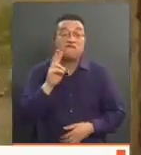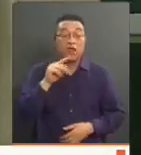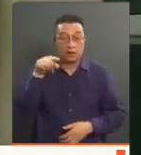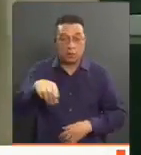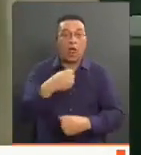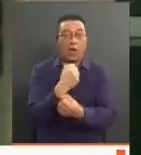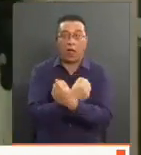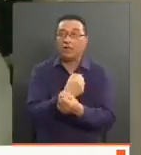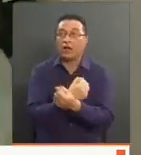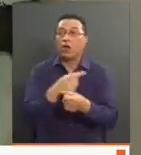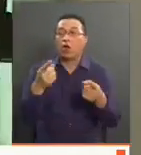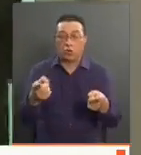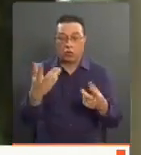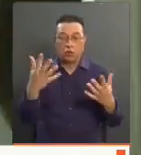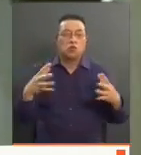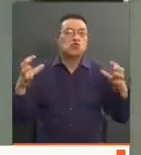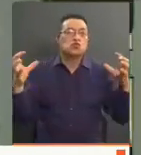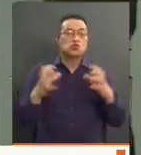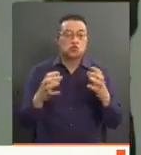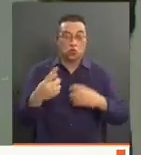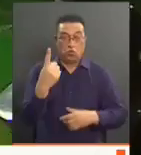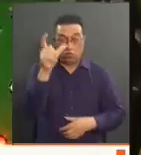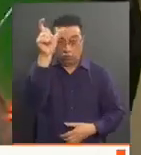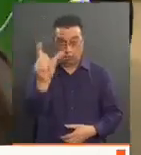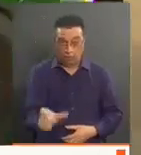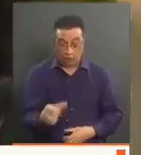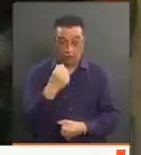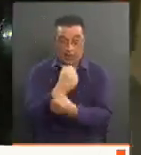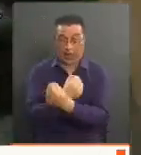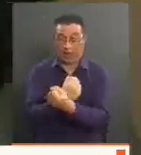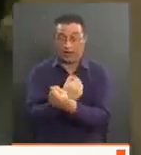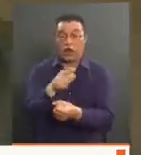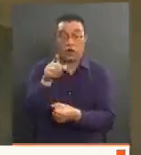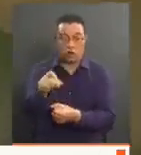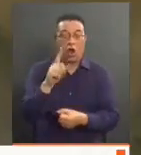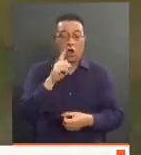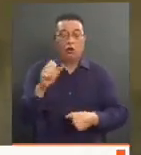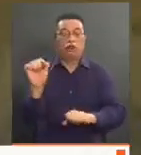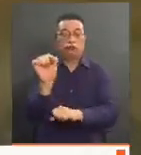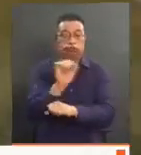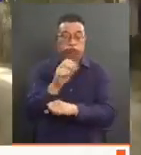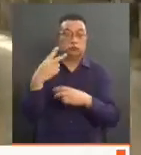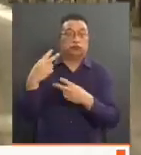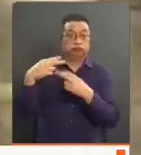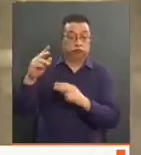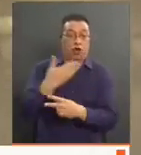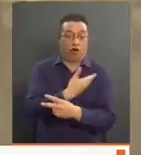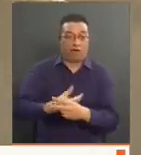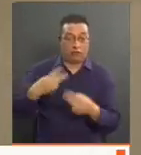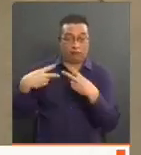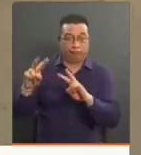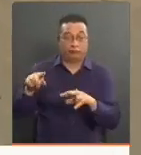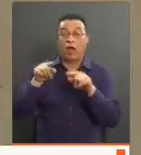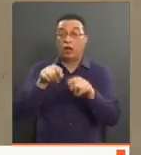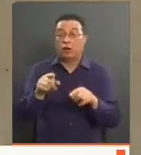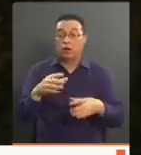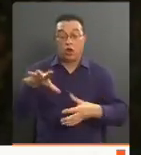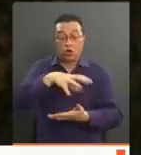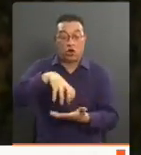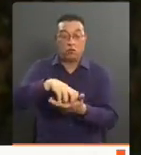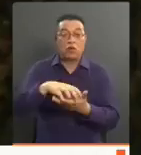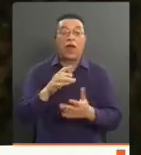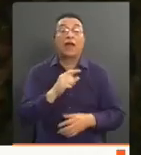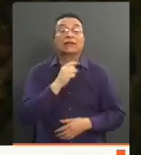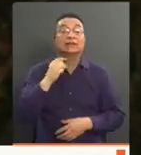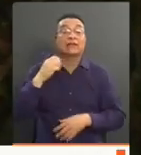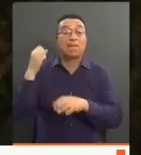carabineros, lo que llegó a un extremo cuando uno de sus funcionarios, que se encontraba conduciendo un vehículo fiscal en esta esquina en la comuna de San Miguel, fue